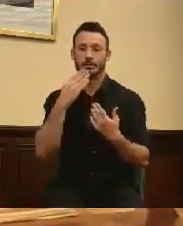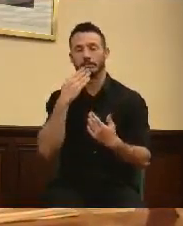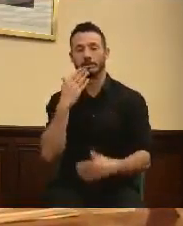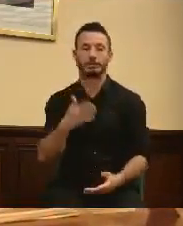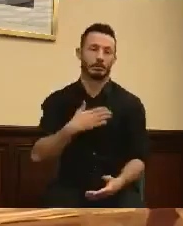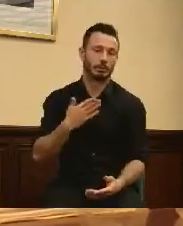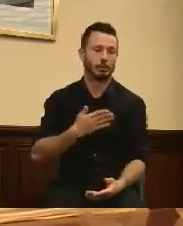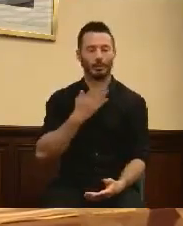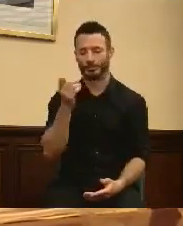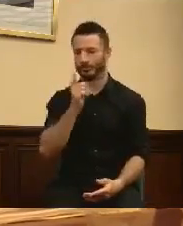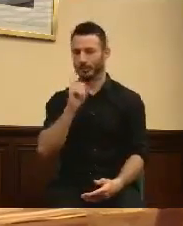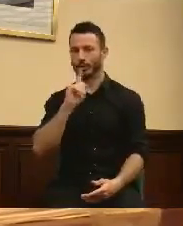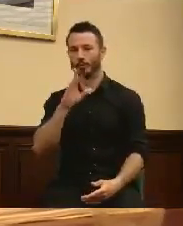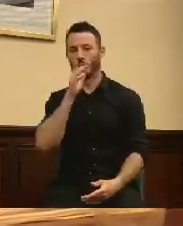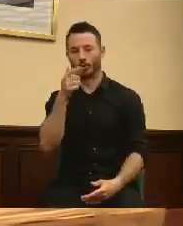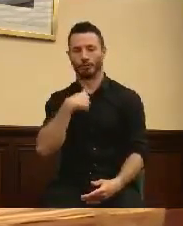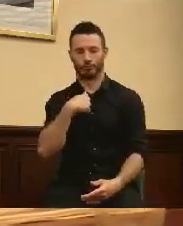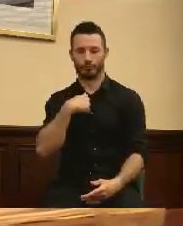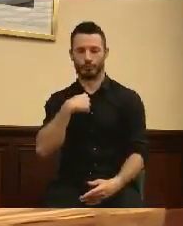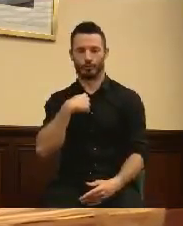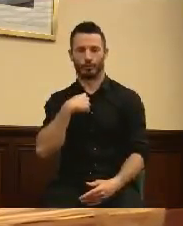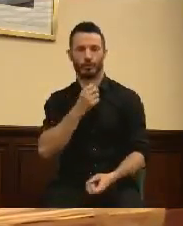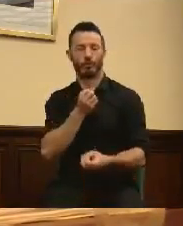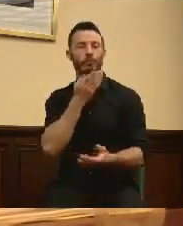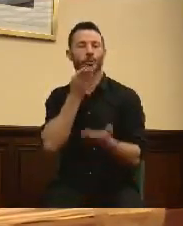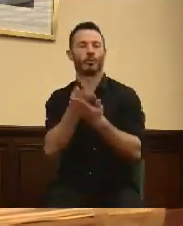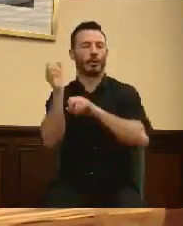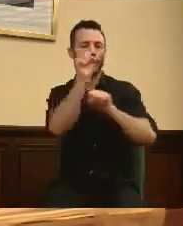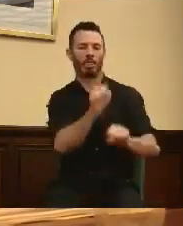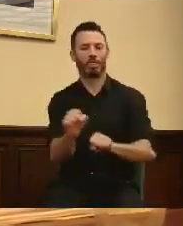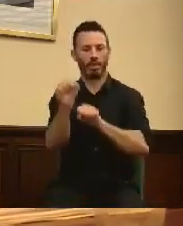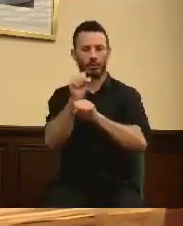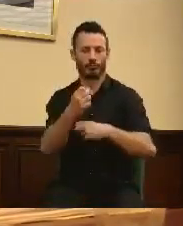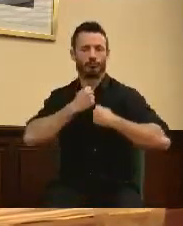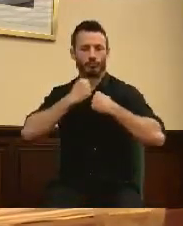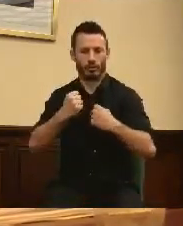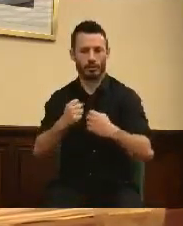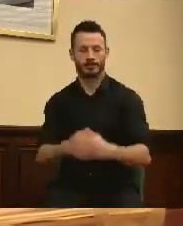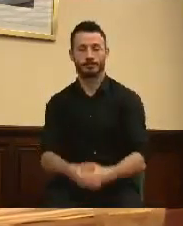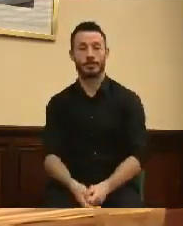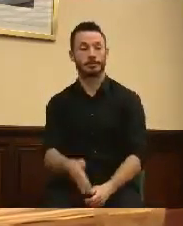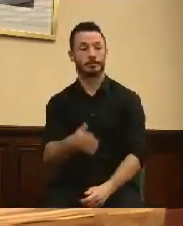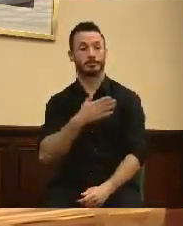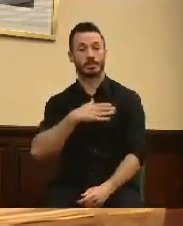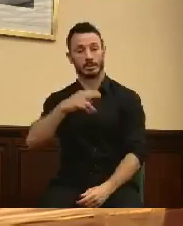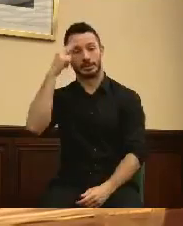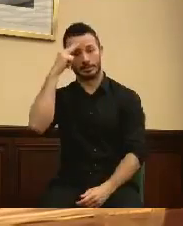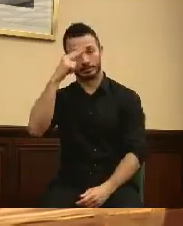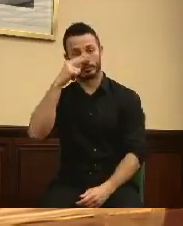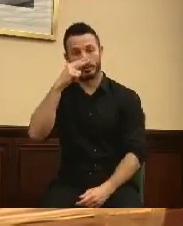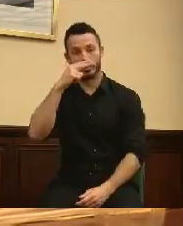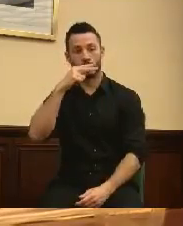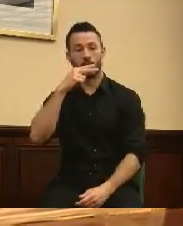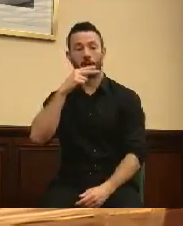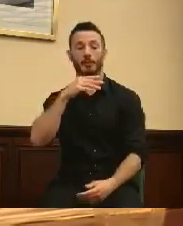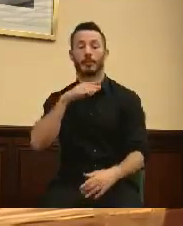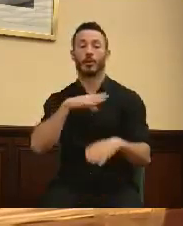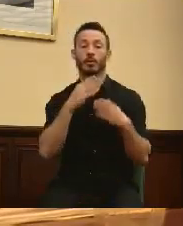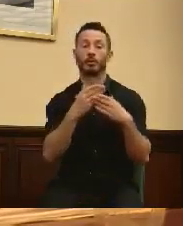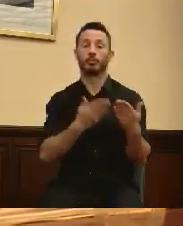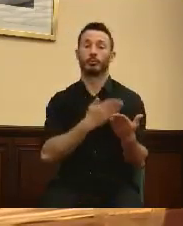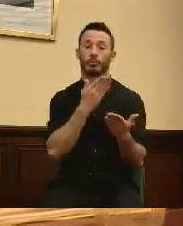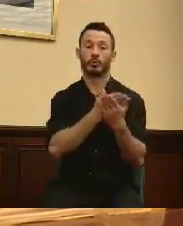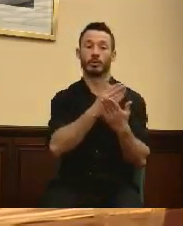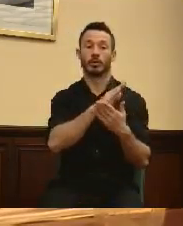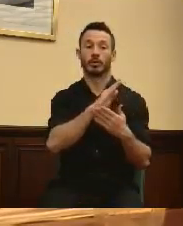esté defendiendo las mociones. Con todos mis respetos al partido político que presenta esta moción y